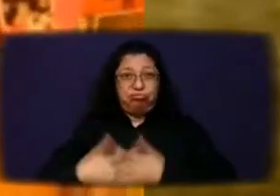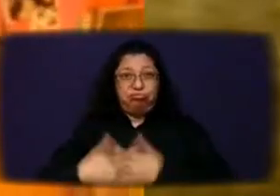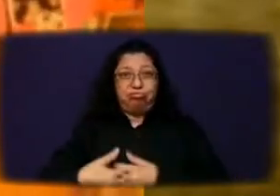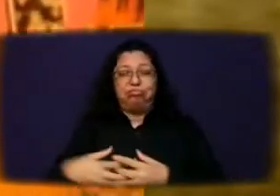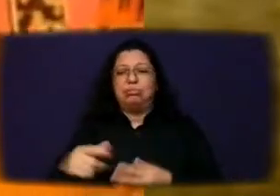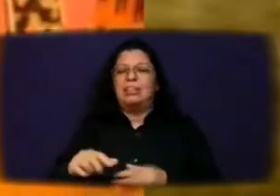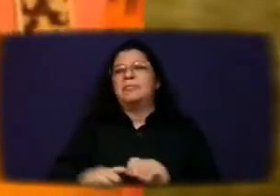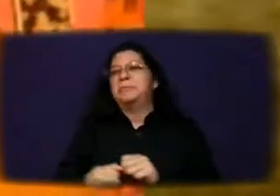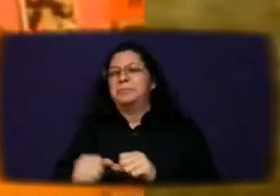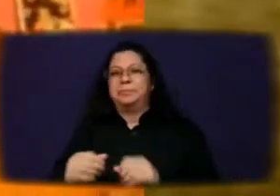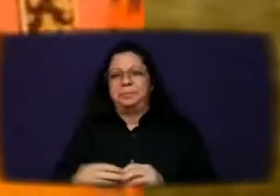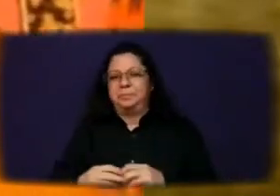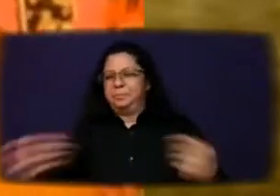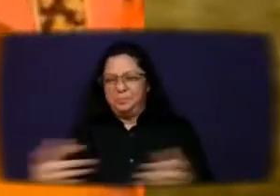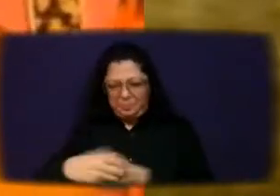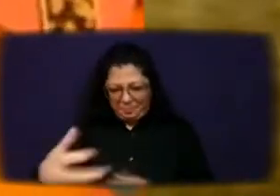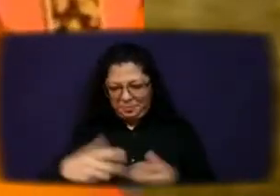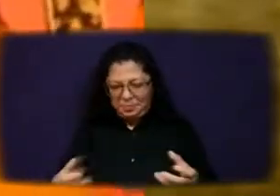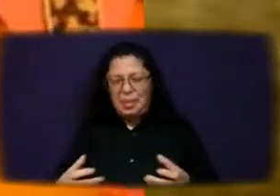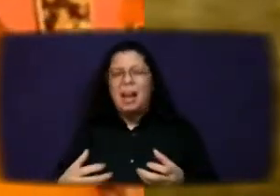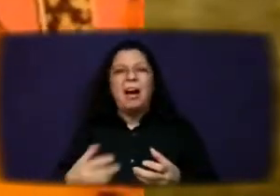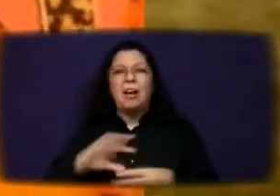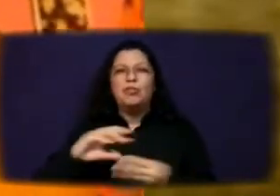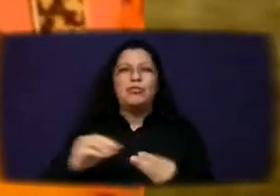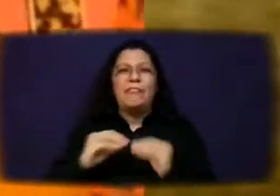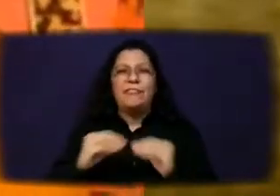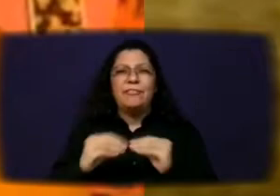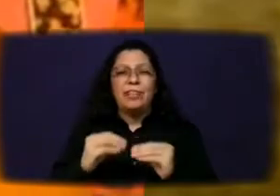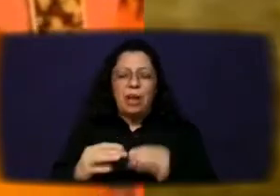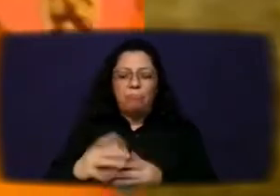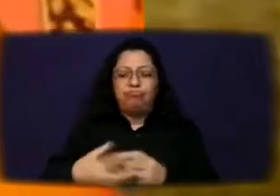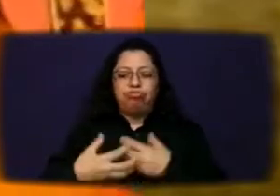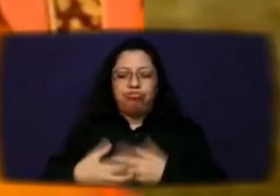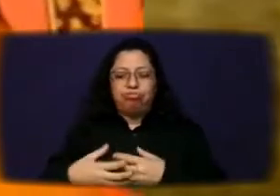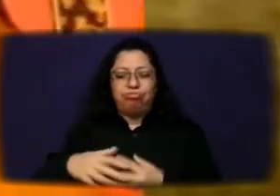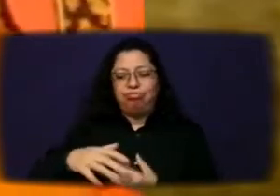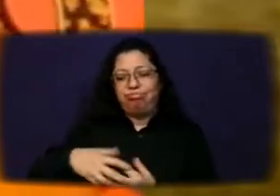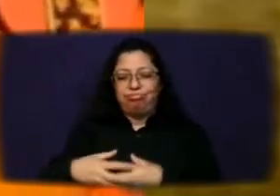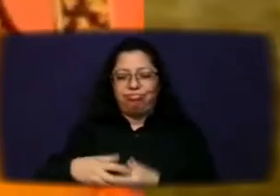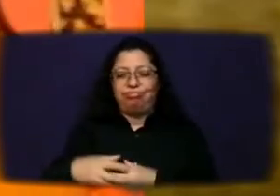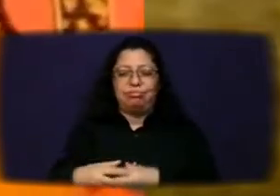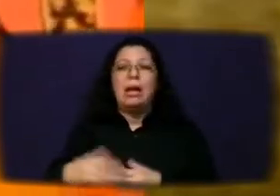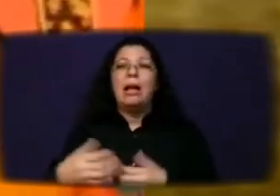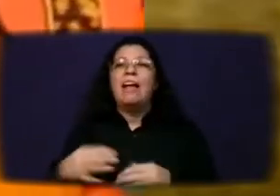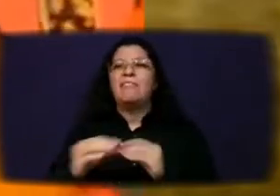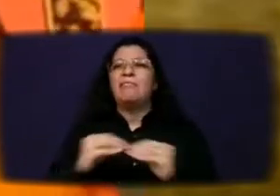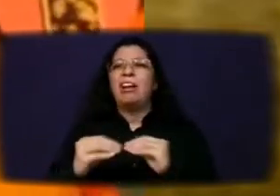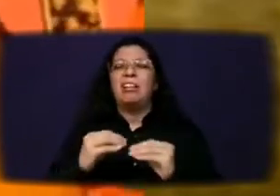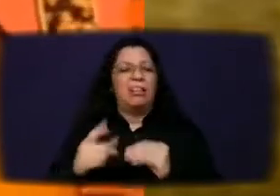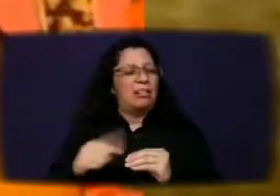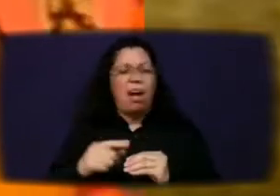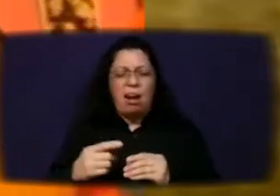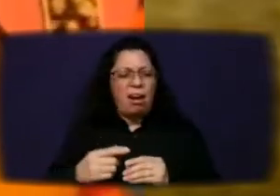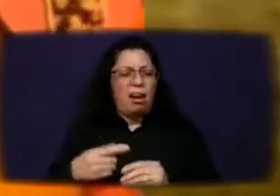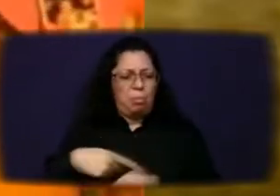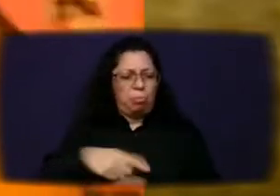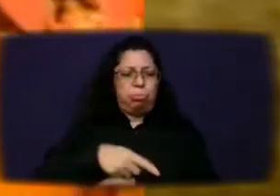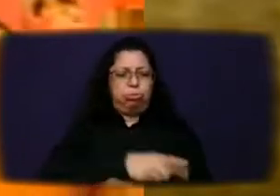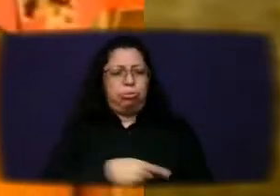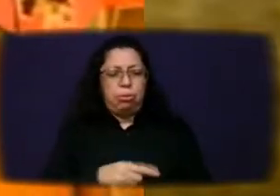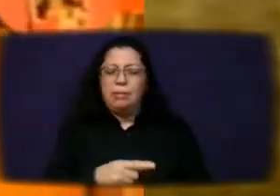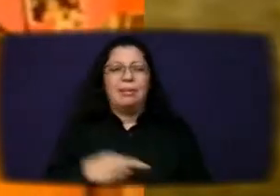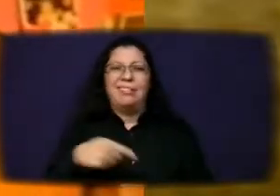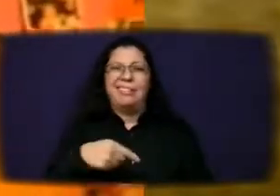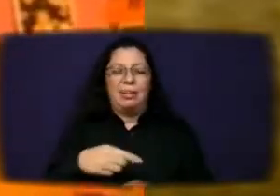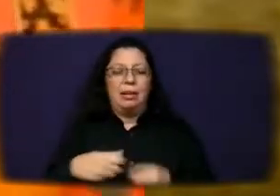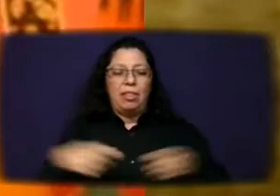el motor de la máquina con un Walkman, unidas con bandas de elástico para que no salte